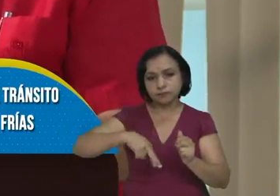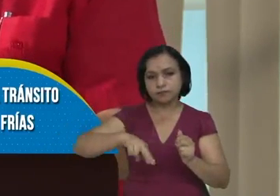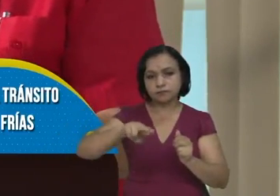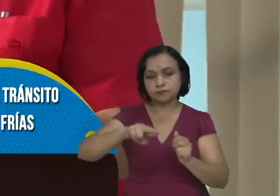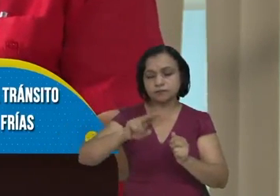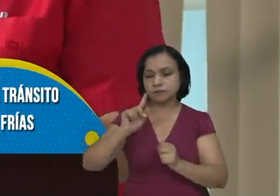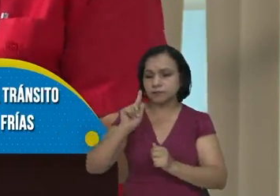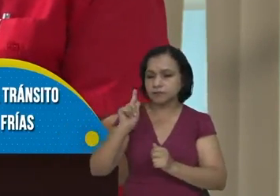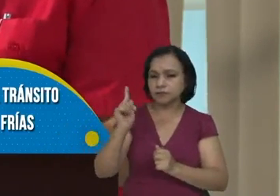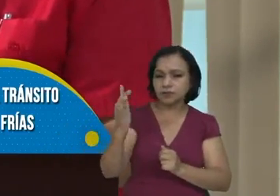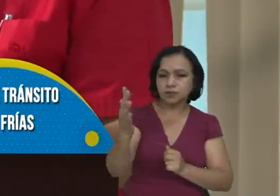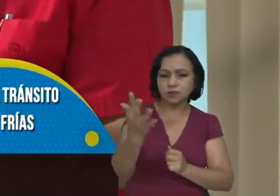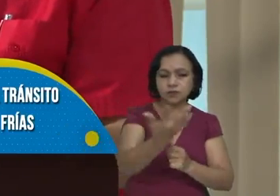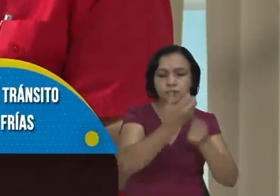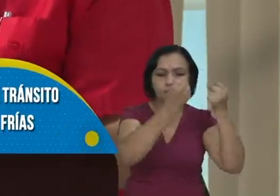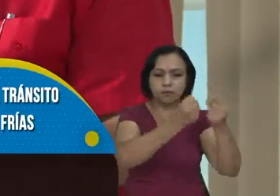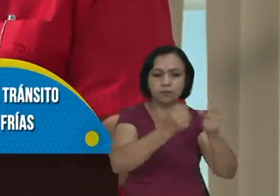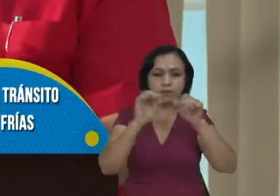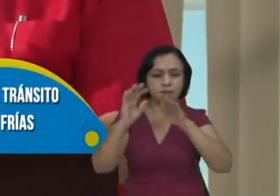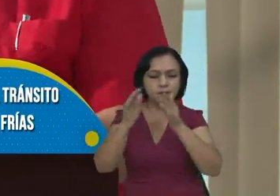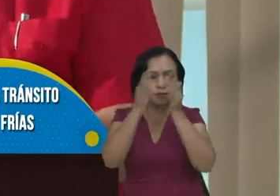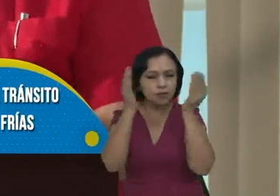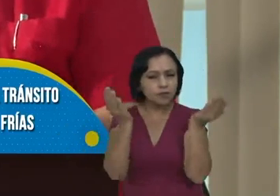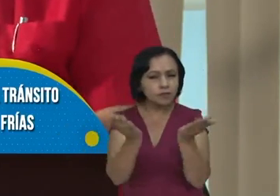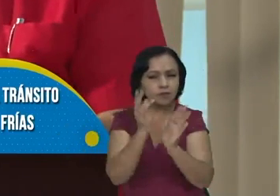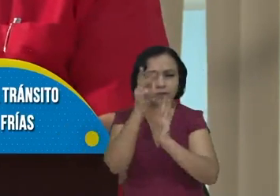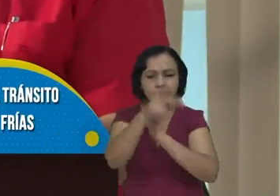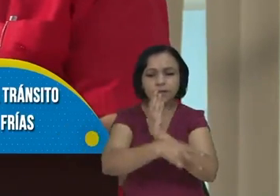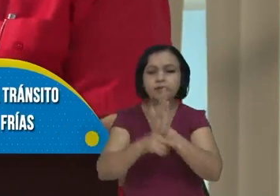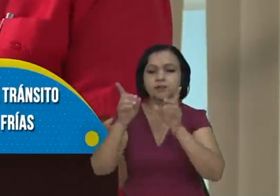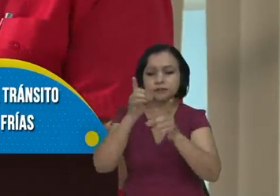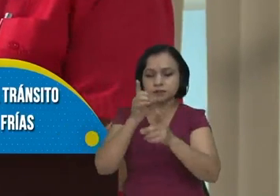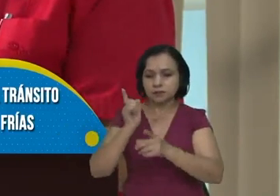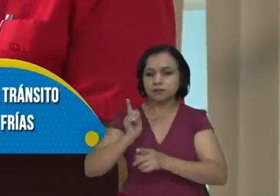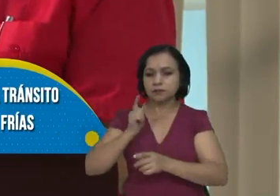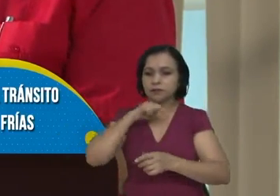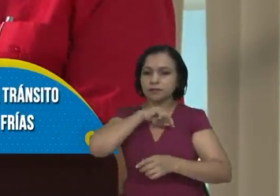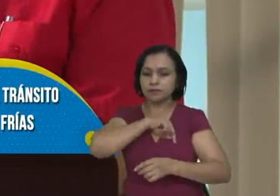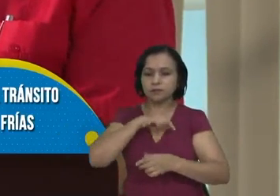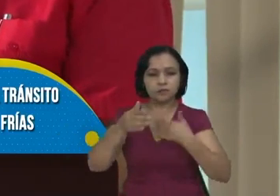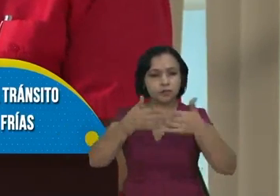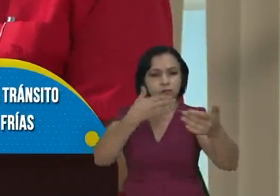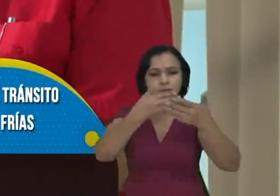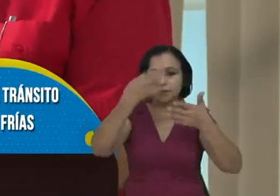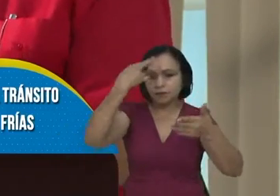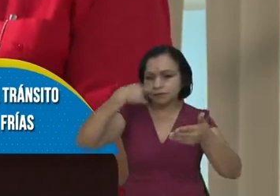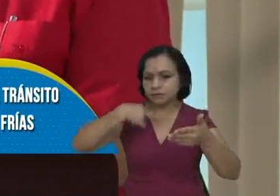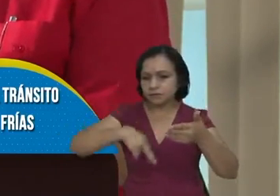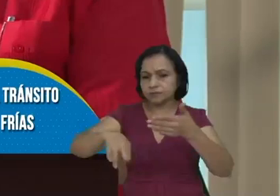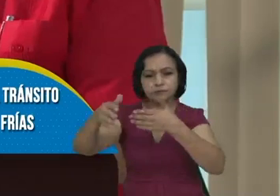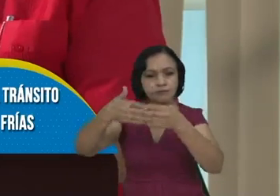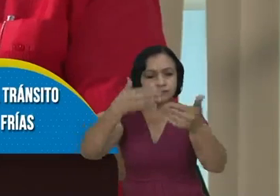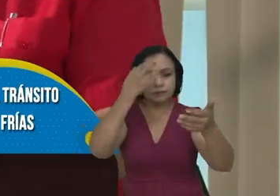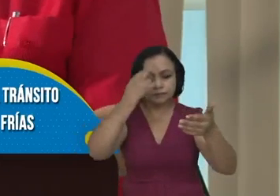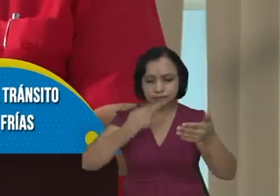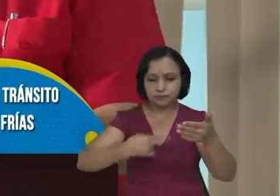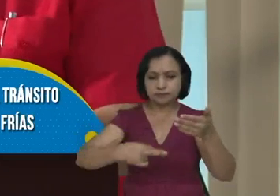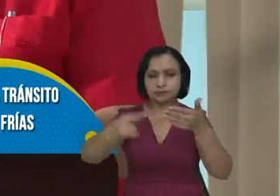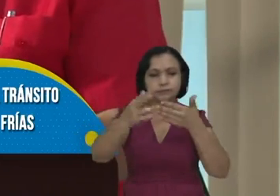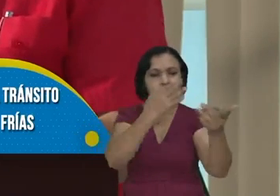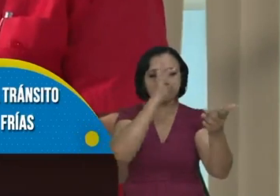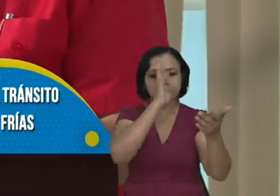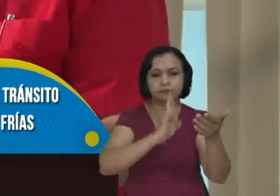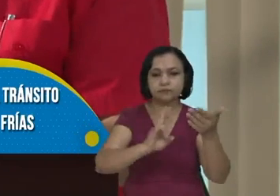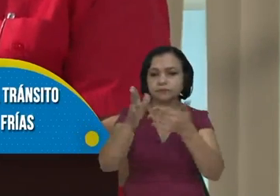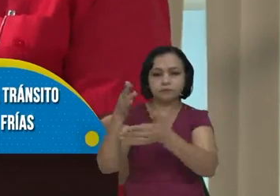debemos tener todos los hombres y mujeres del mundo, no importa nuestra denominación religiosa. El amor como esencia de